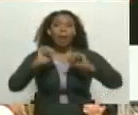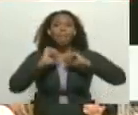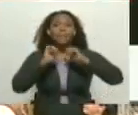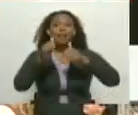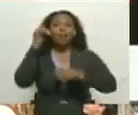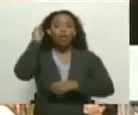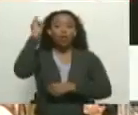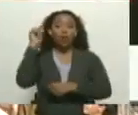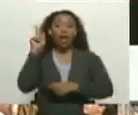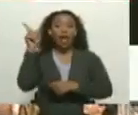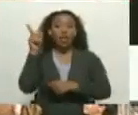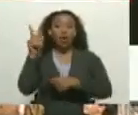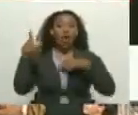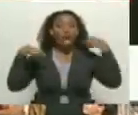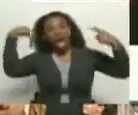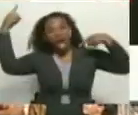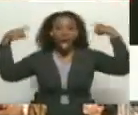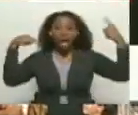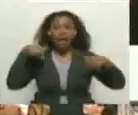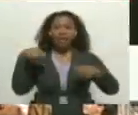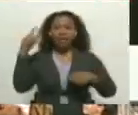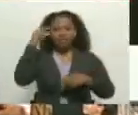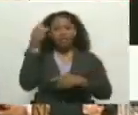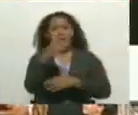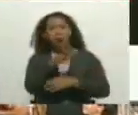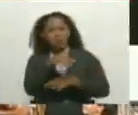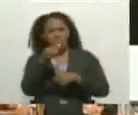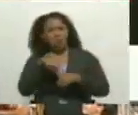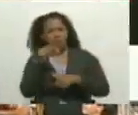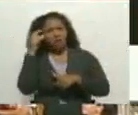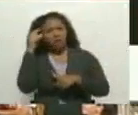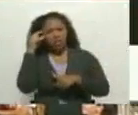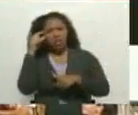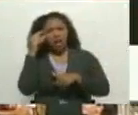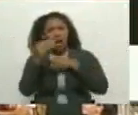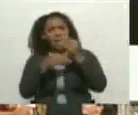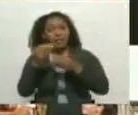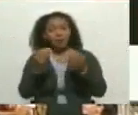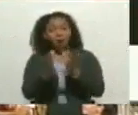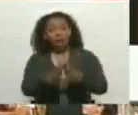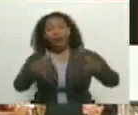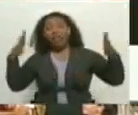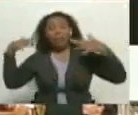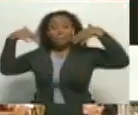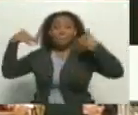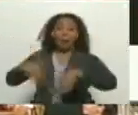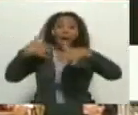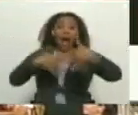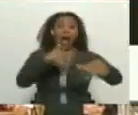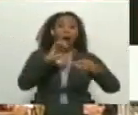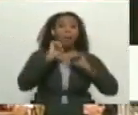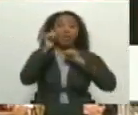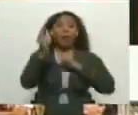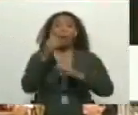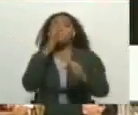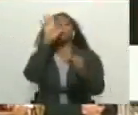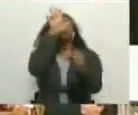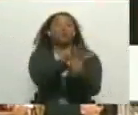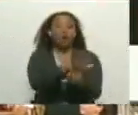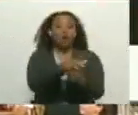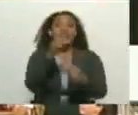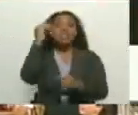arrancamos en Yaracuy, cuando ellos se volvieron locos por esta fecha fue, hicimos una supermarcha y comenzamos a taparle la boca a quienes